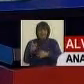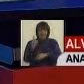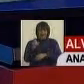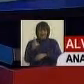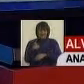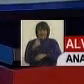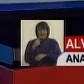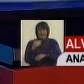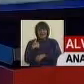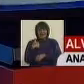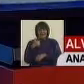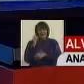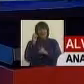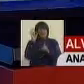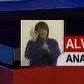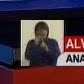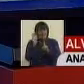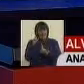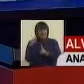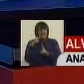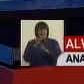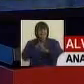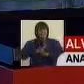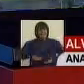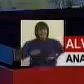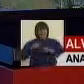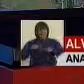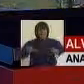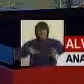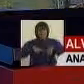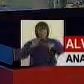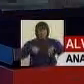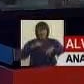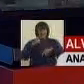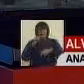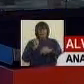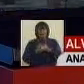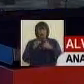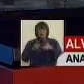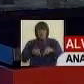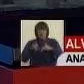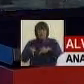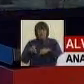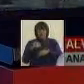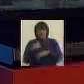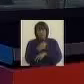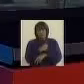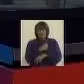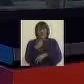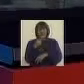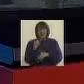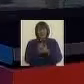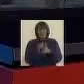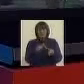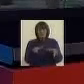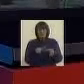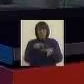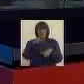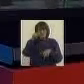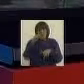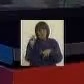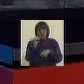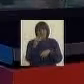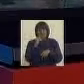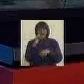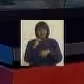tienen una finalidad que es llevar la paz al sector y llevar la paz a estos ciudadanos nuestros en esa zona nororiental